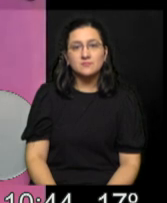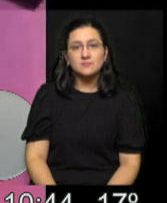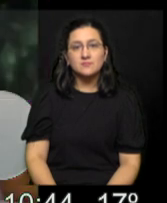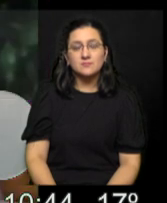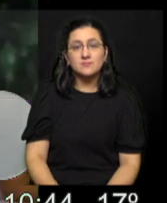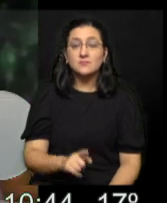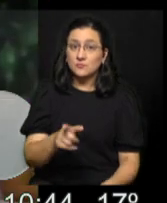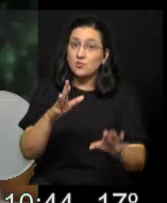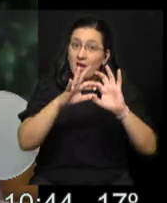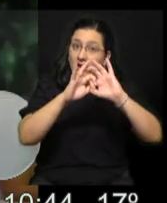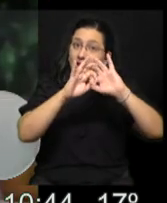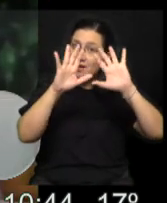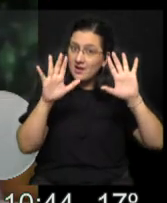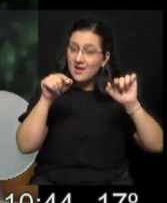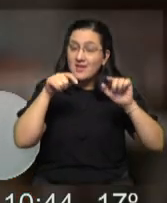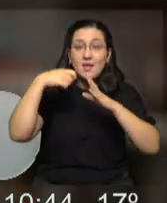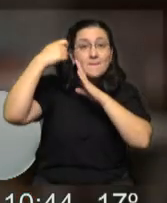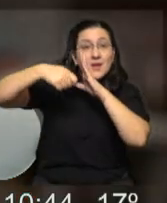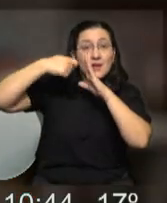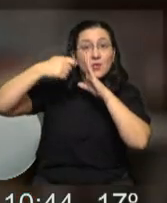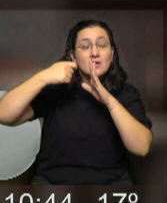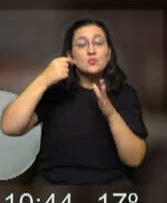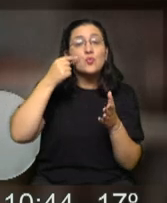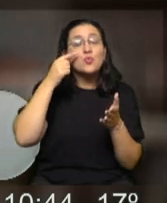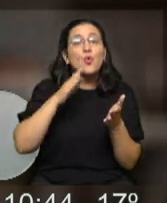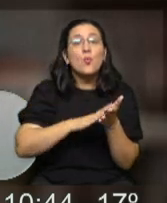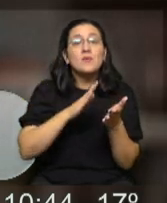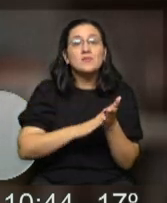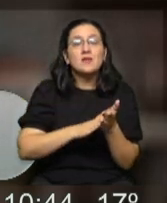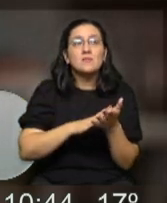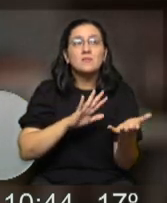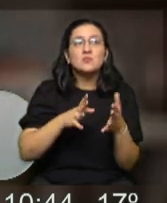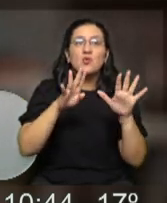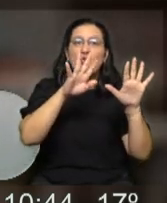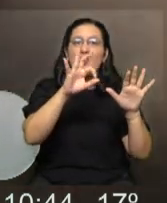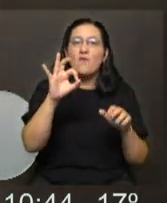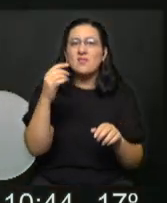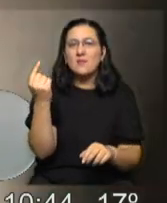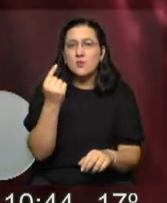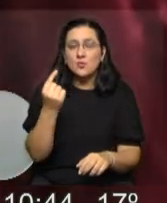Hago una aclaración. Esta película es un documental, dura 90 y pocos minutos.